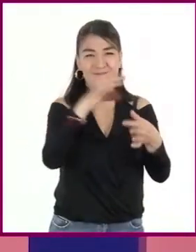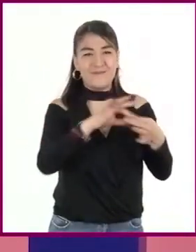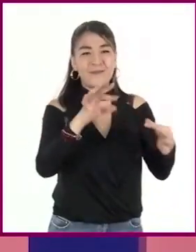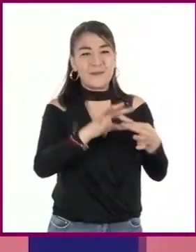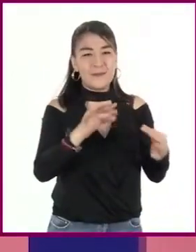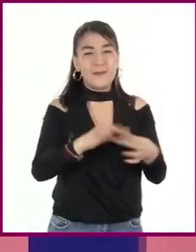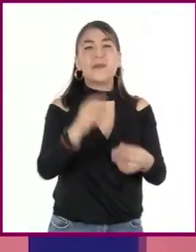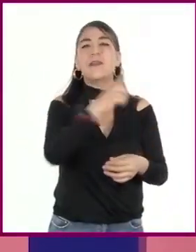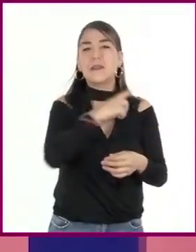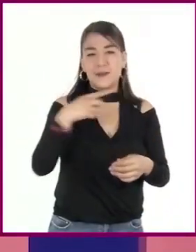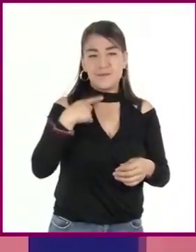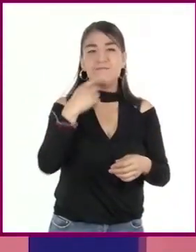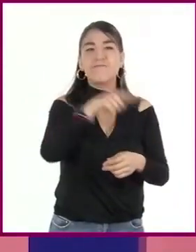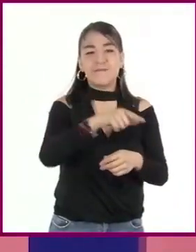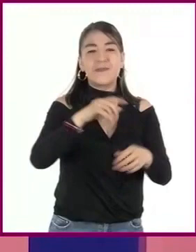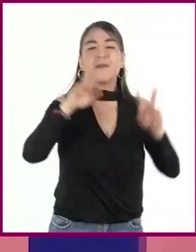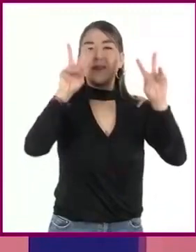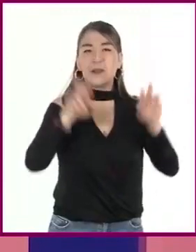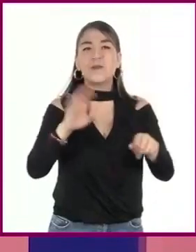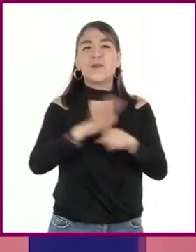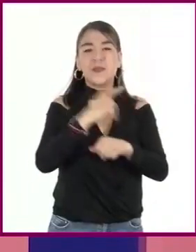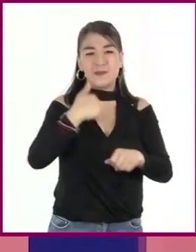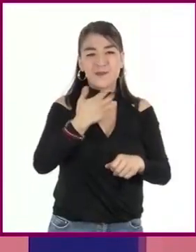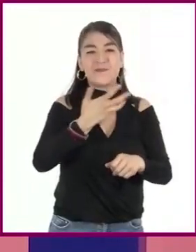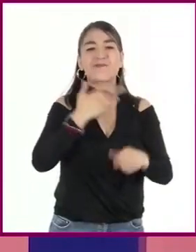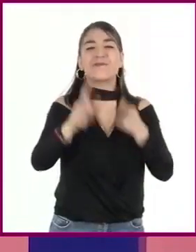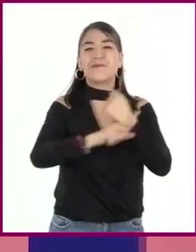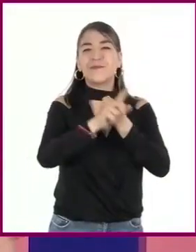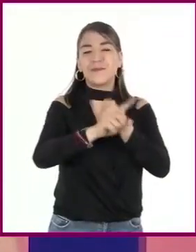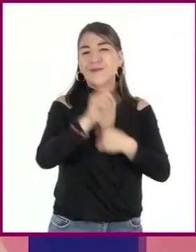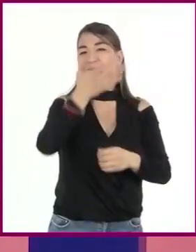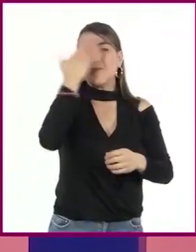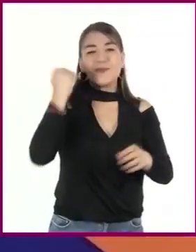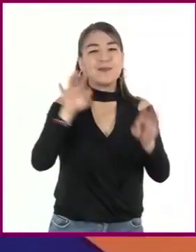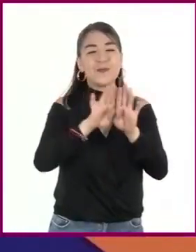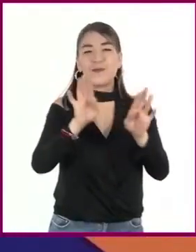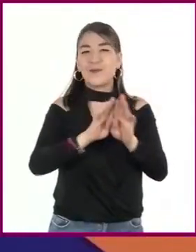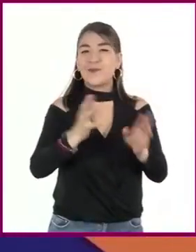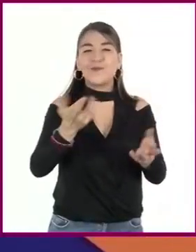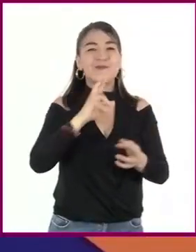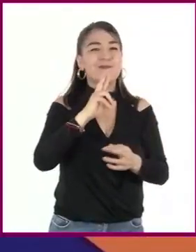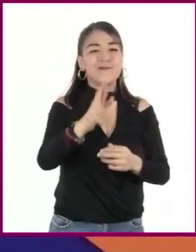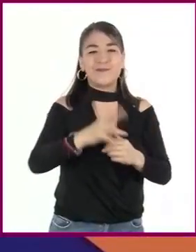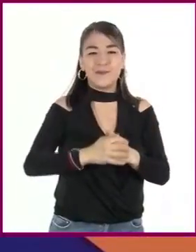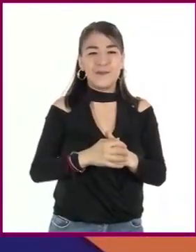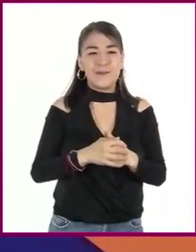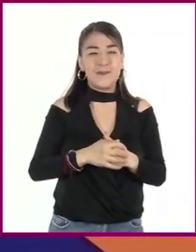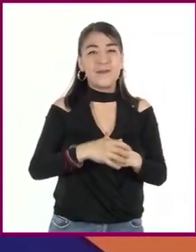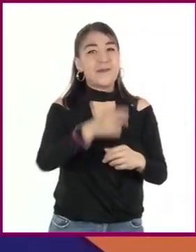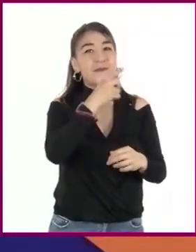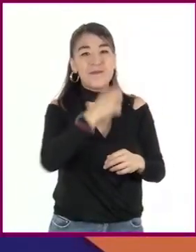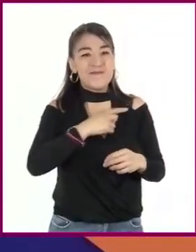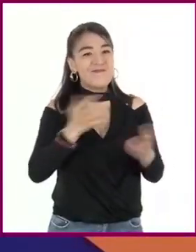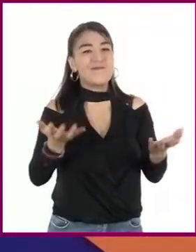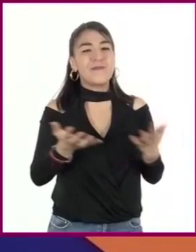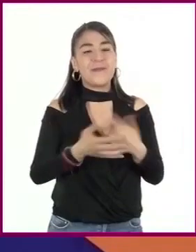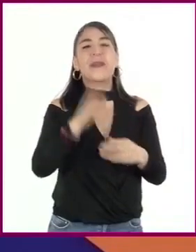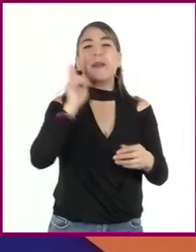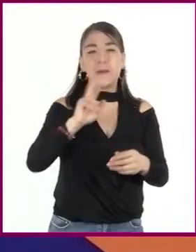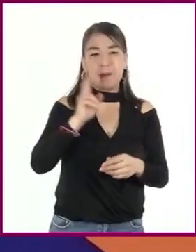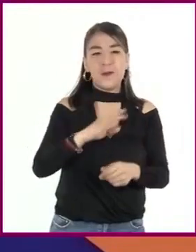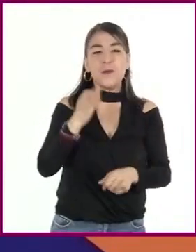que tratemos este tema porque tengo un problemón y no sé cómo resolverlo. No me digas. Pues a